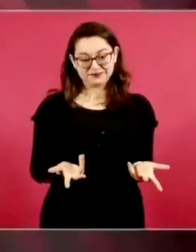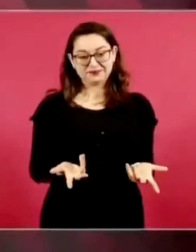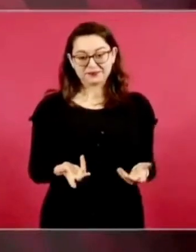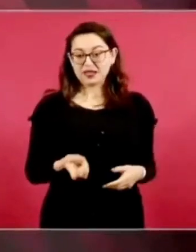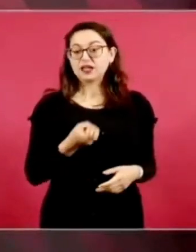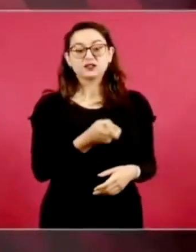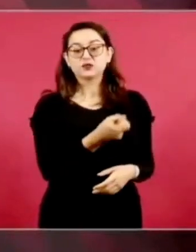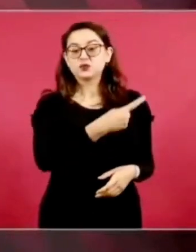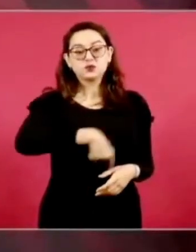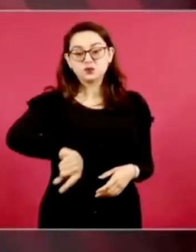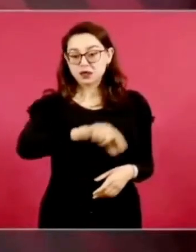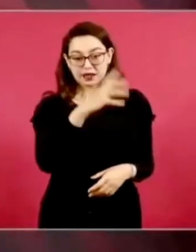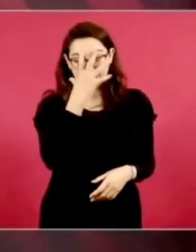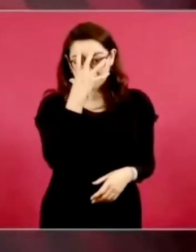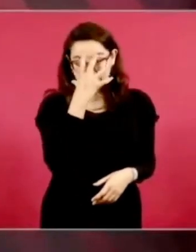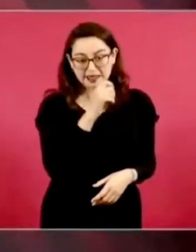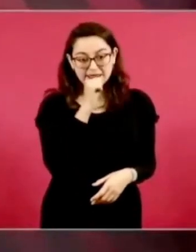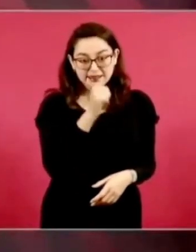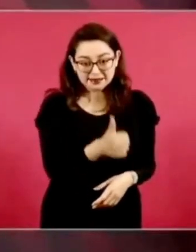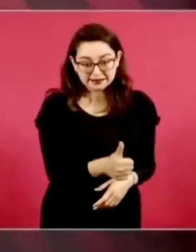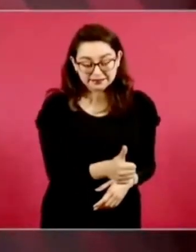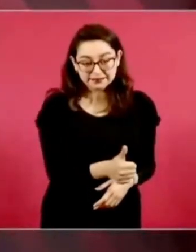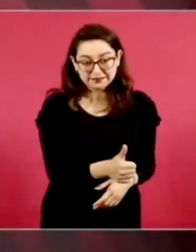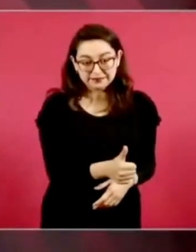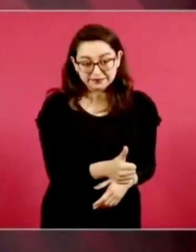no tienen vergüenza, ¿no?,